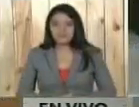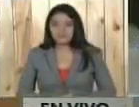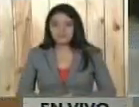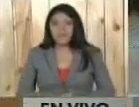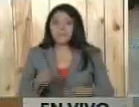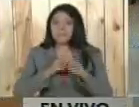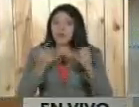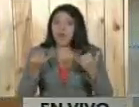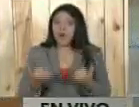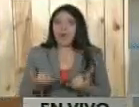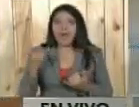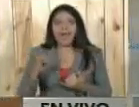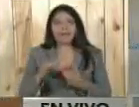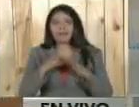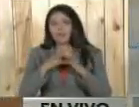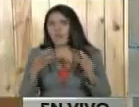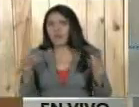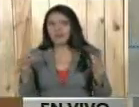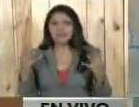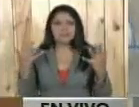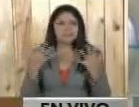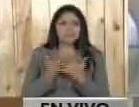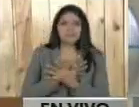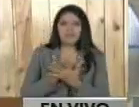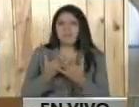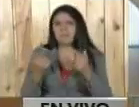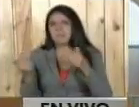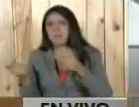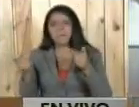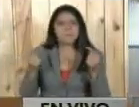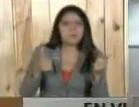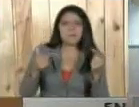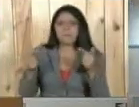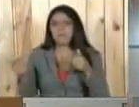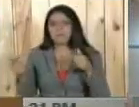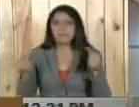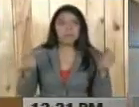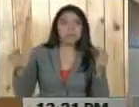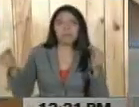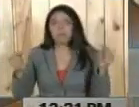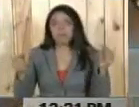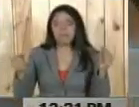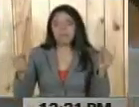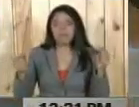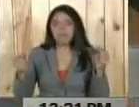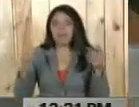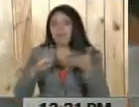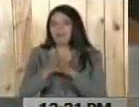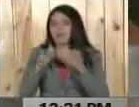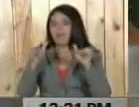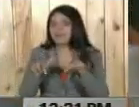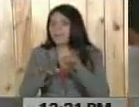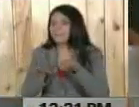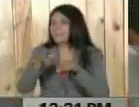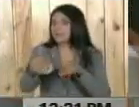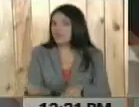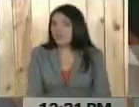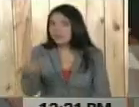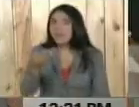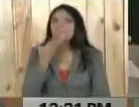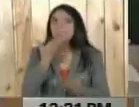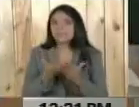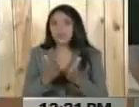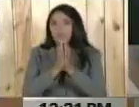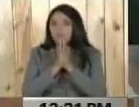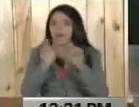Ahora hay toda una polémica y un tiroteo para acabar con este paso tan importante. Por eso yo pido de este